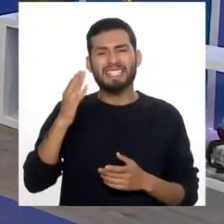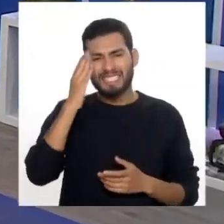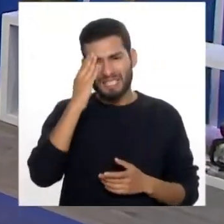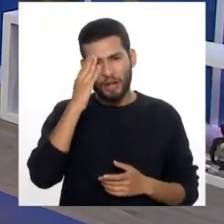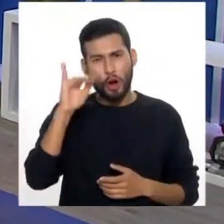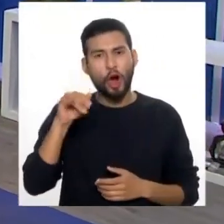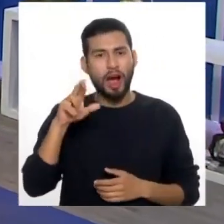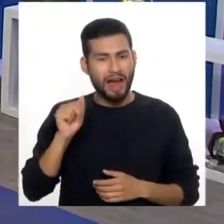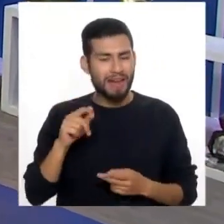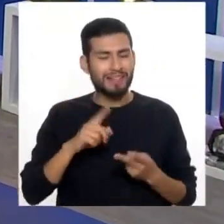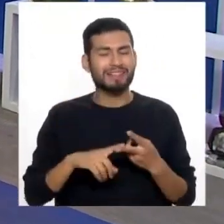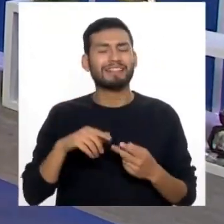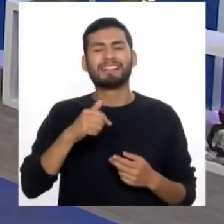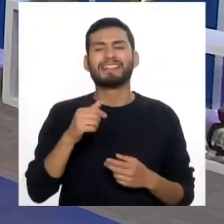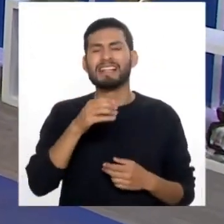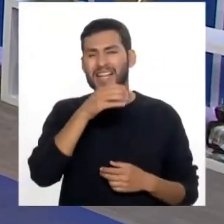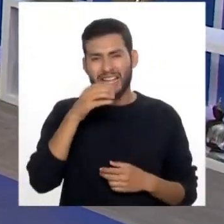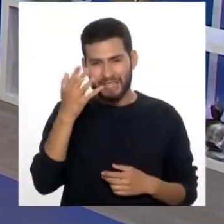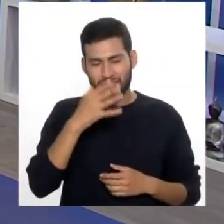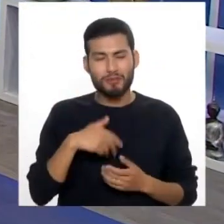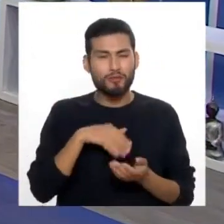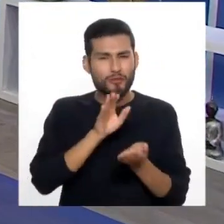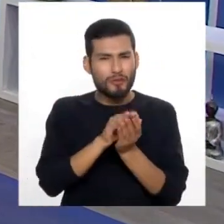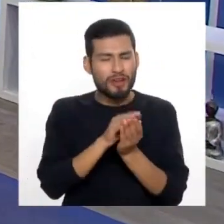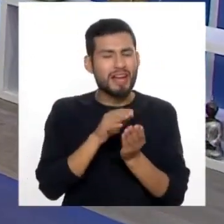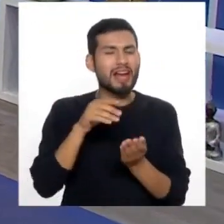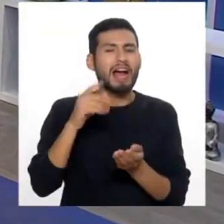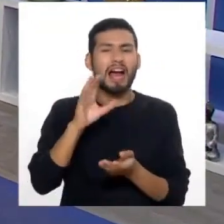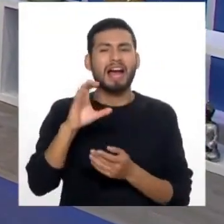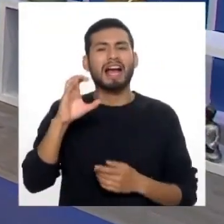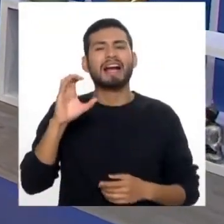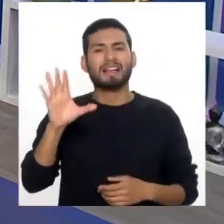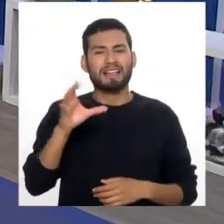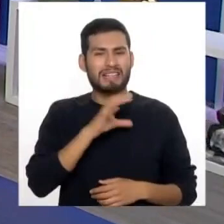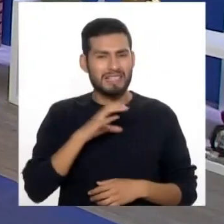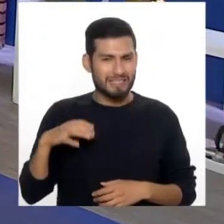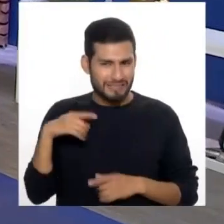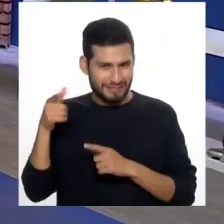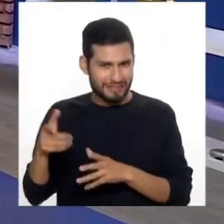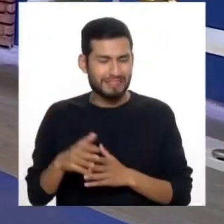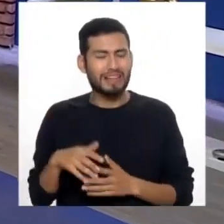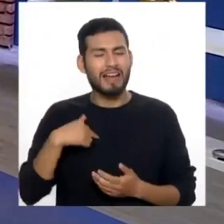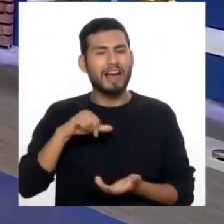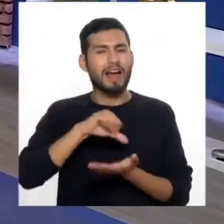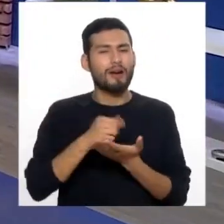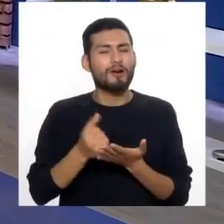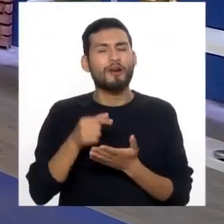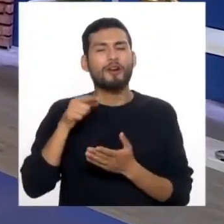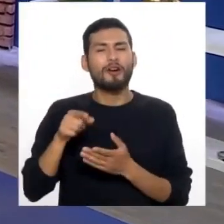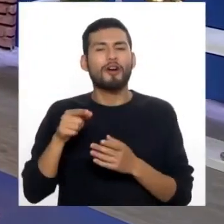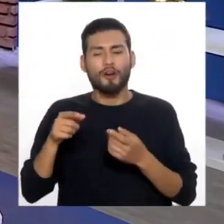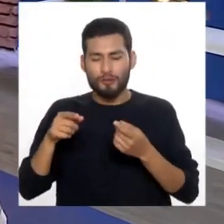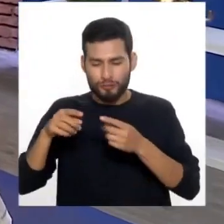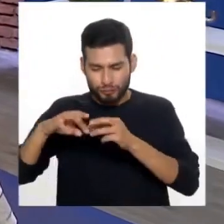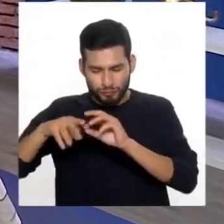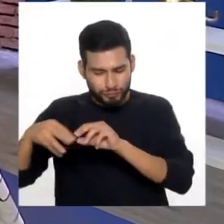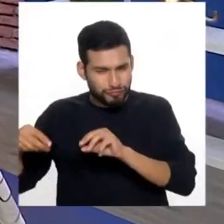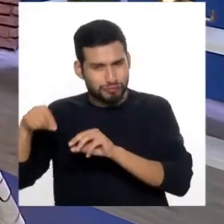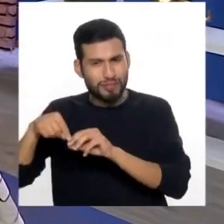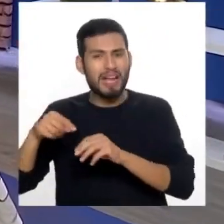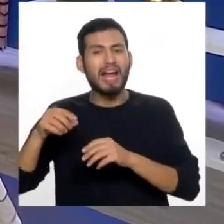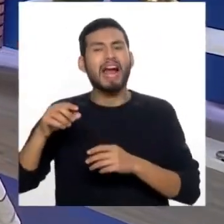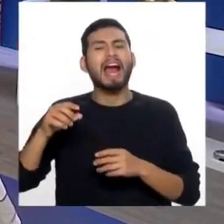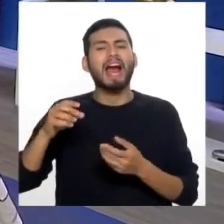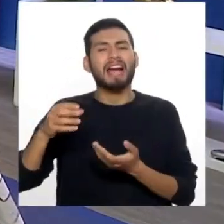negra. Okay. Tenemos unos choritos clásicos a la chalaca. Ajá. Muy chalaquito, tenemos un arroz con marisco bañado en una crema de